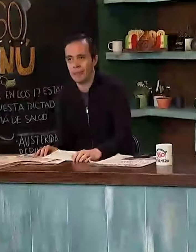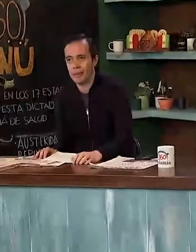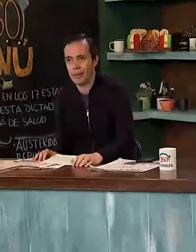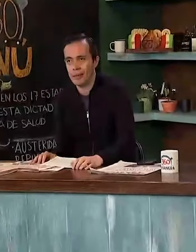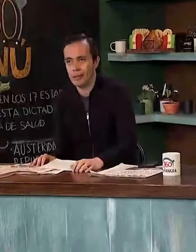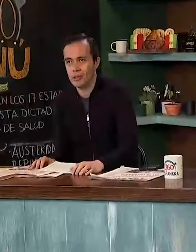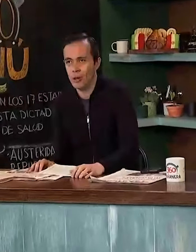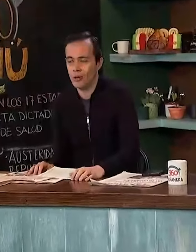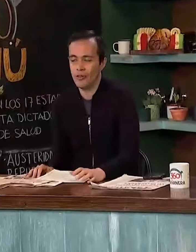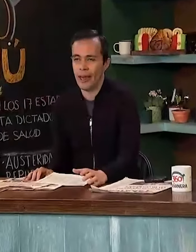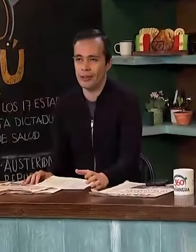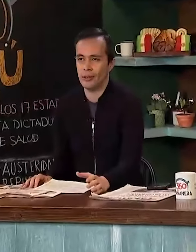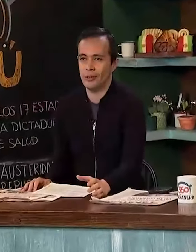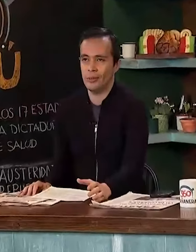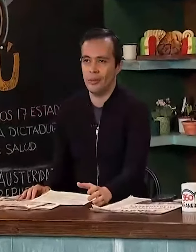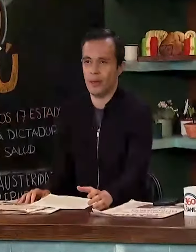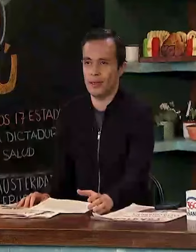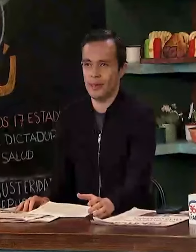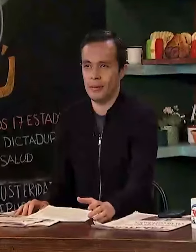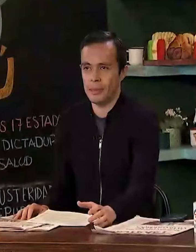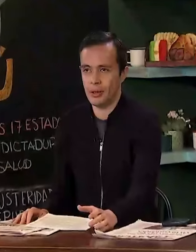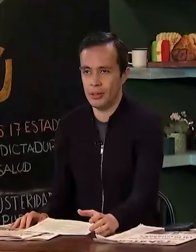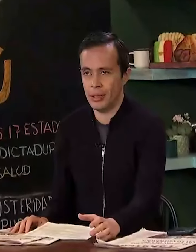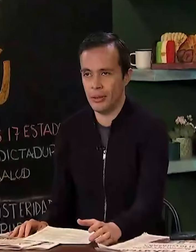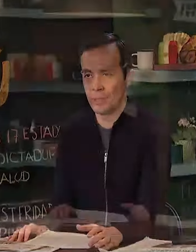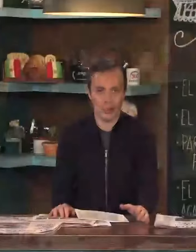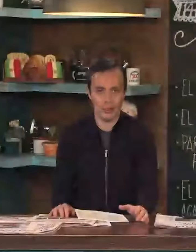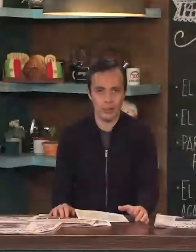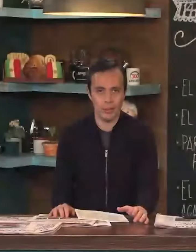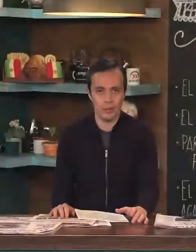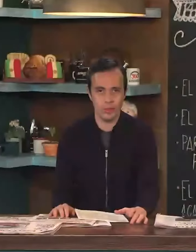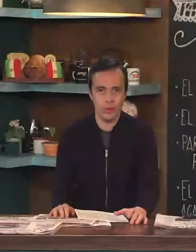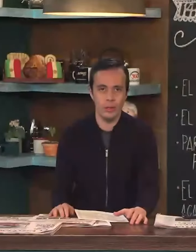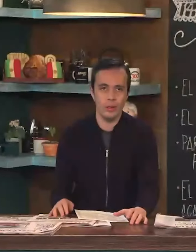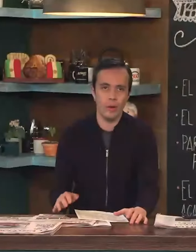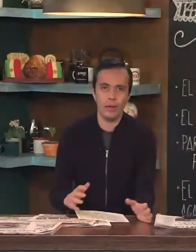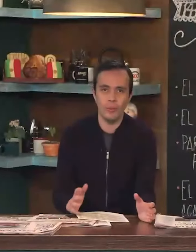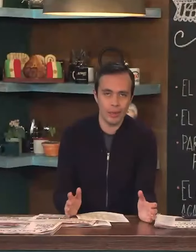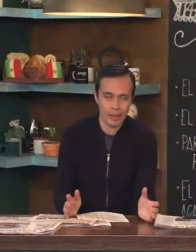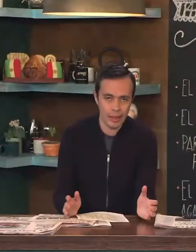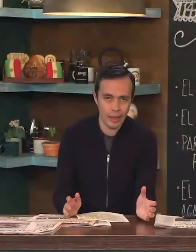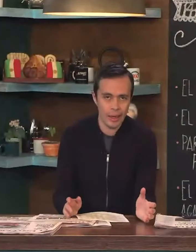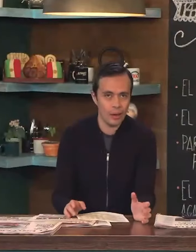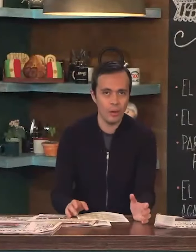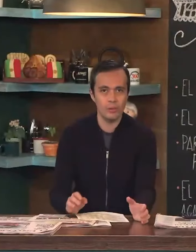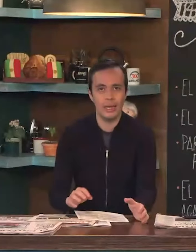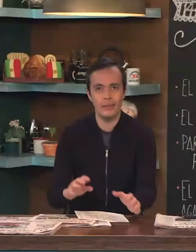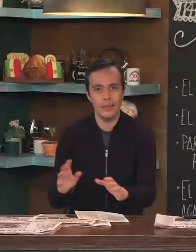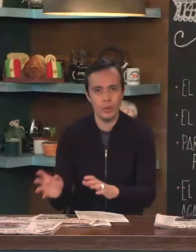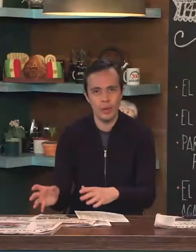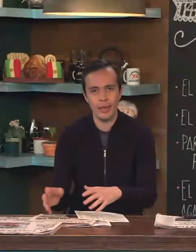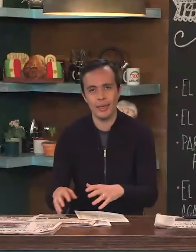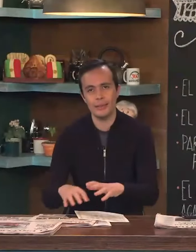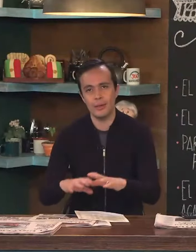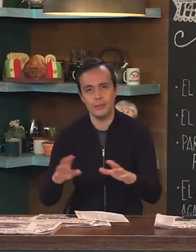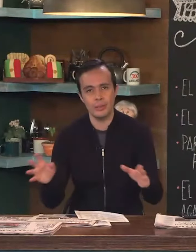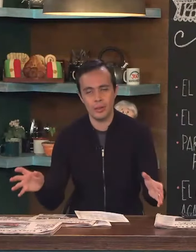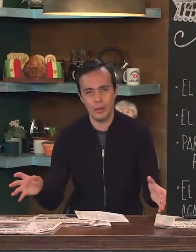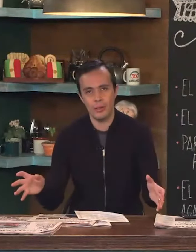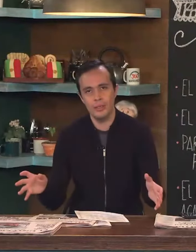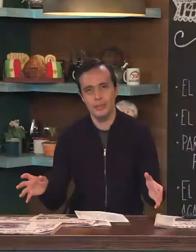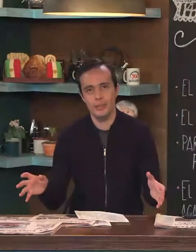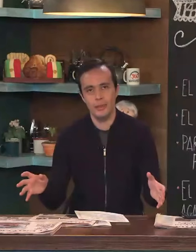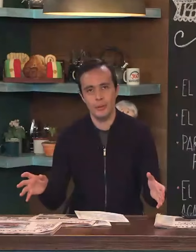Aguilar camín Son un fiasco porque se le han pasado diciendo que somos o una monarquía o una dictadura que ya se